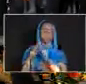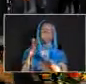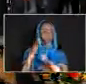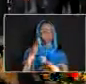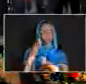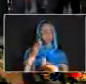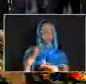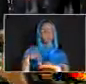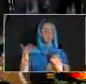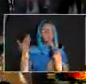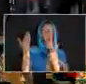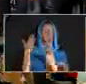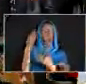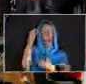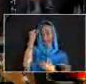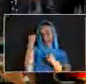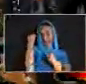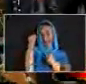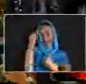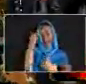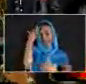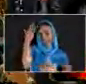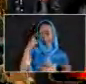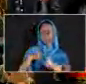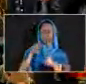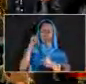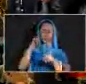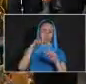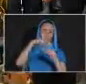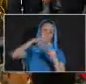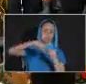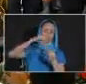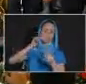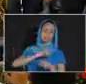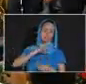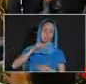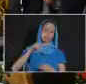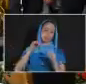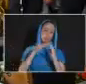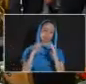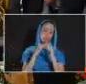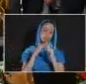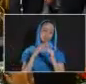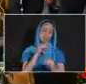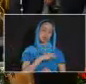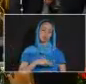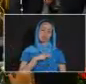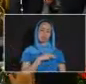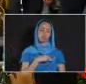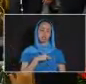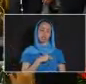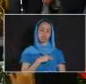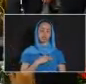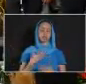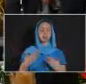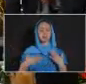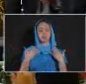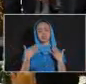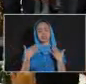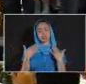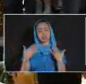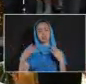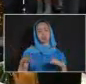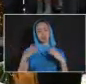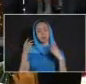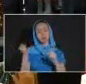estas familias que están pidiendo cobertura y que tú has permitido que vengan a esta casa ministerial tal como lo han